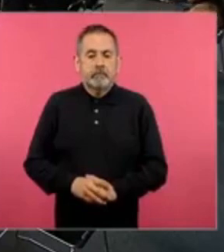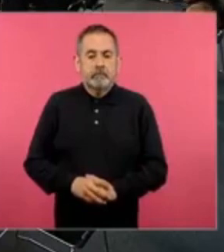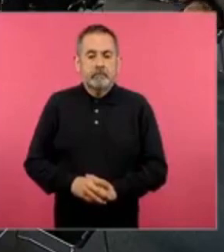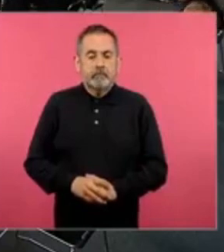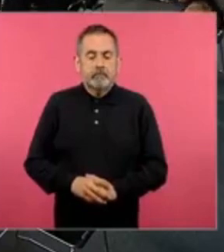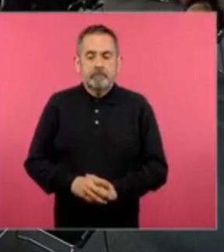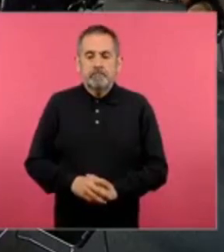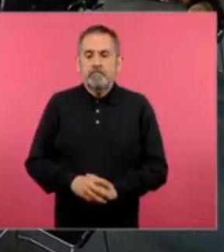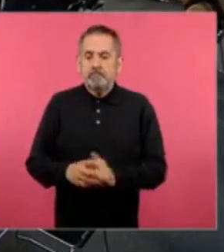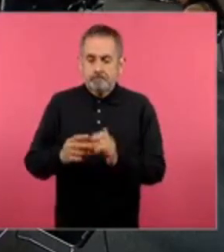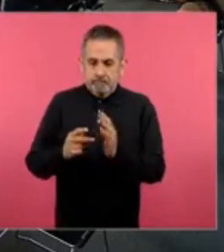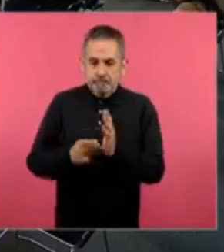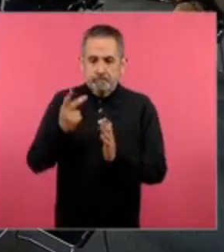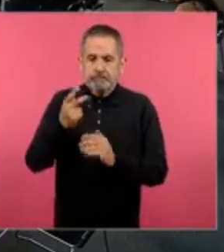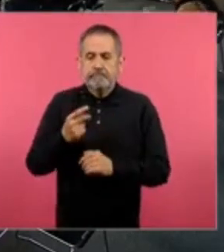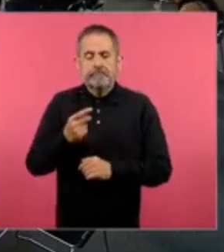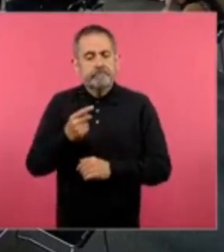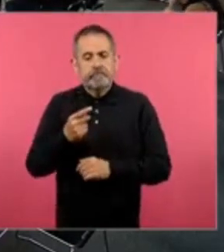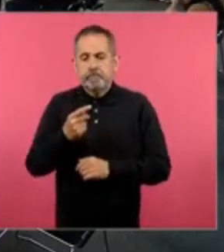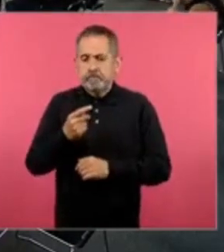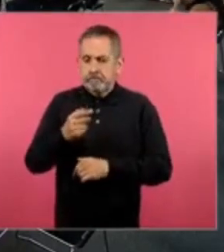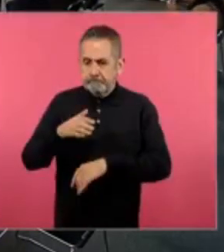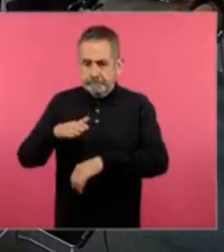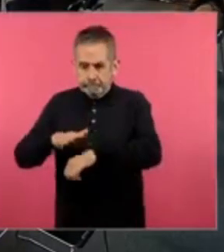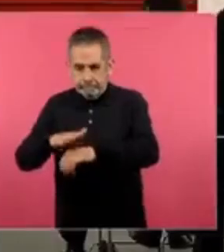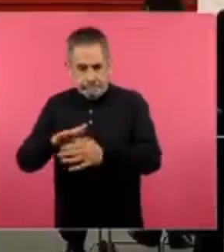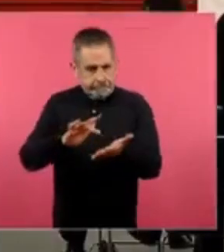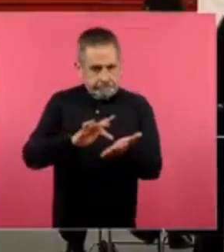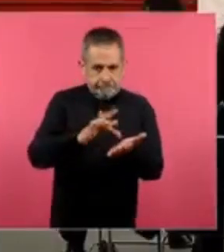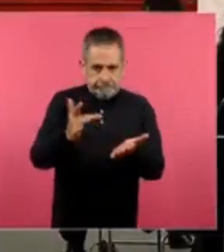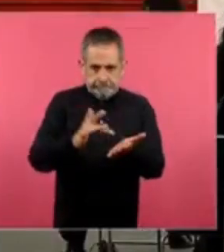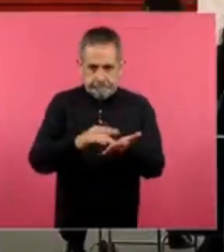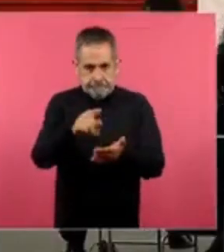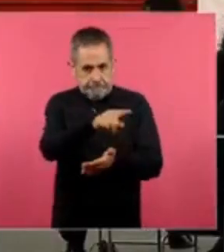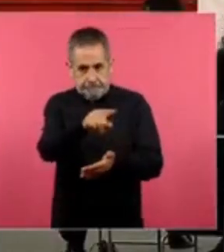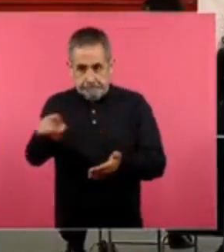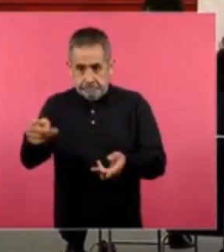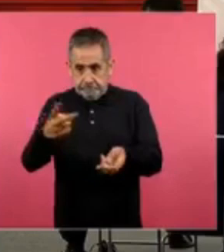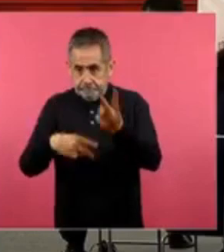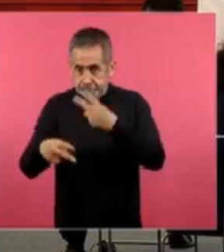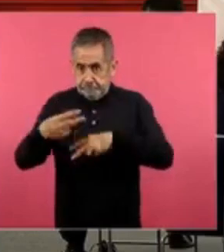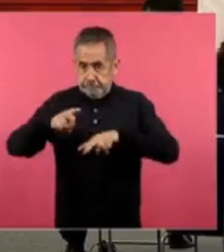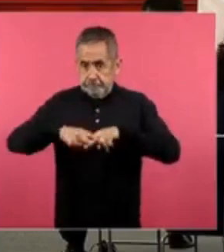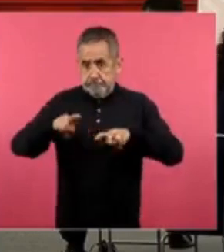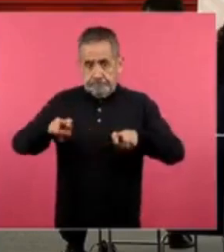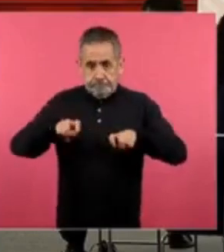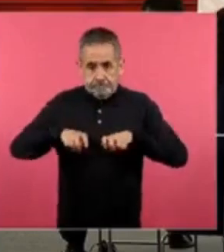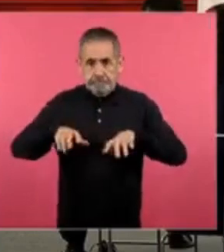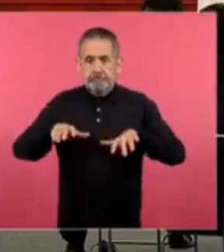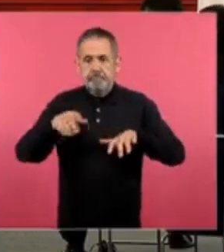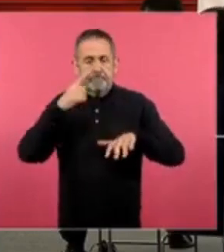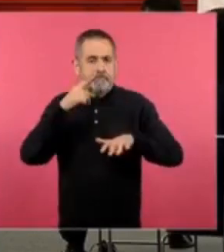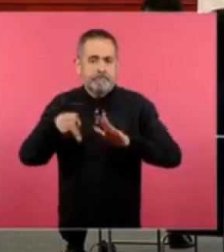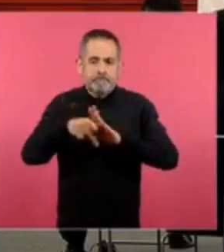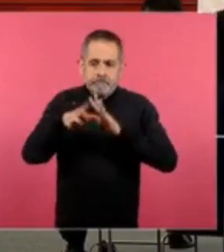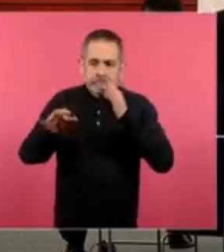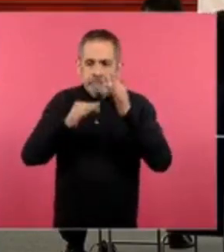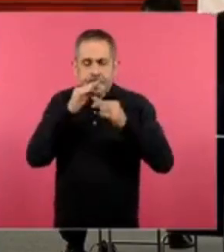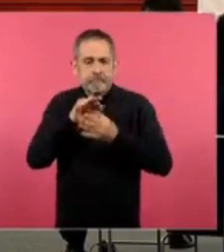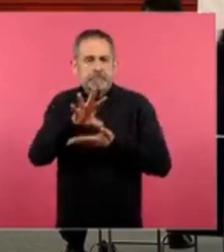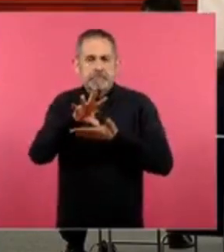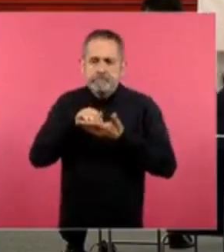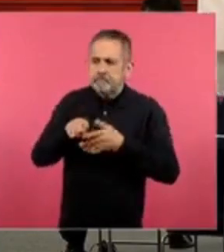Realmente, una vez más agradezco la presencia de todos y todas ustedes aquí, a los medios que nos